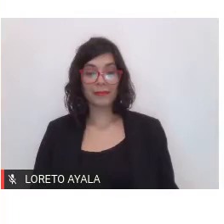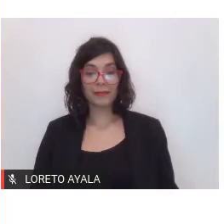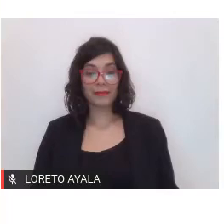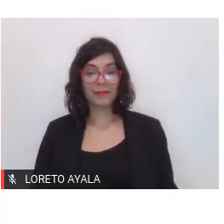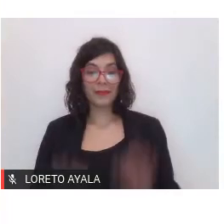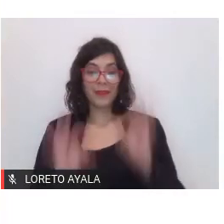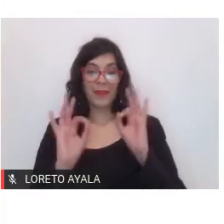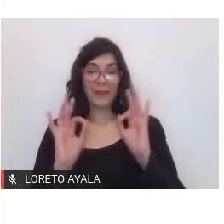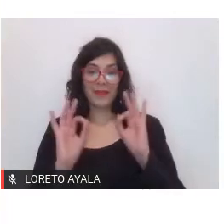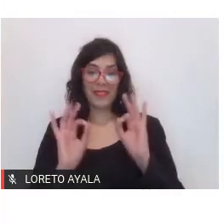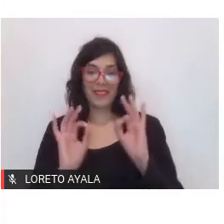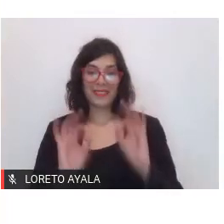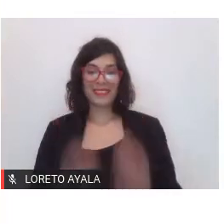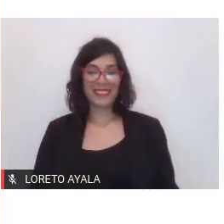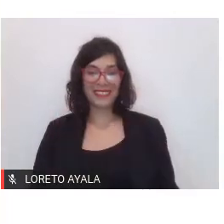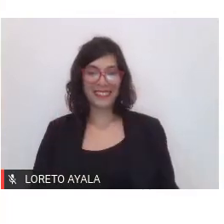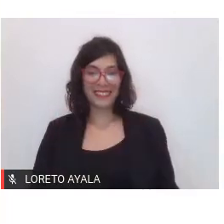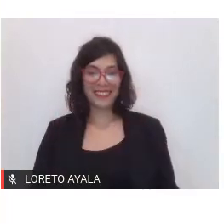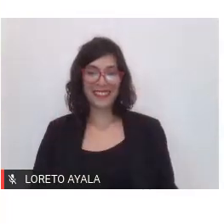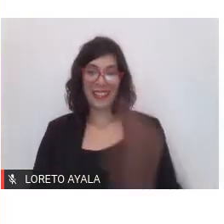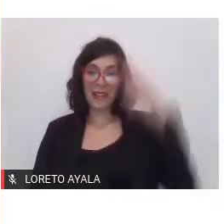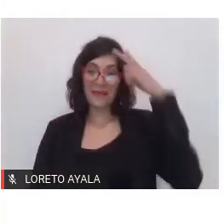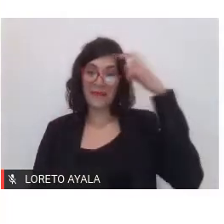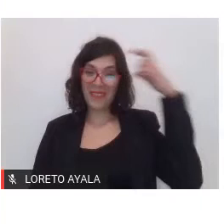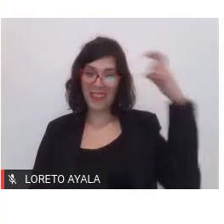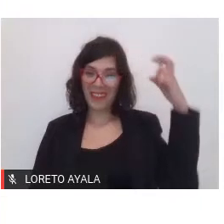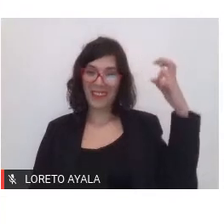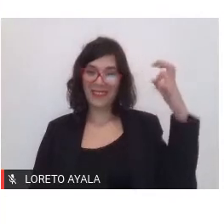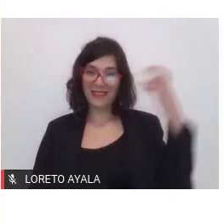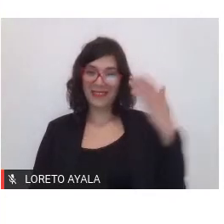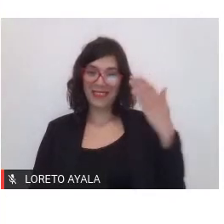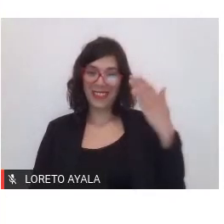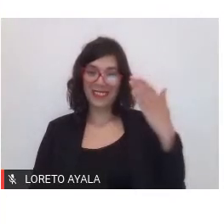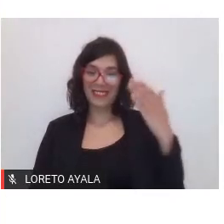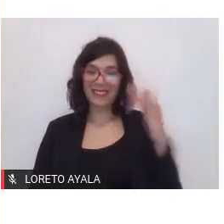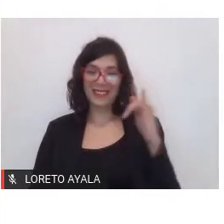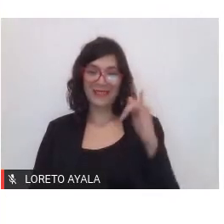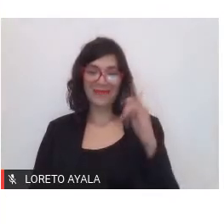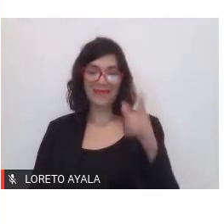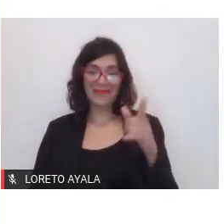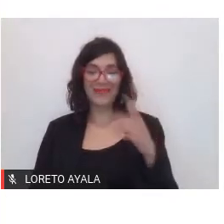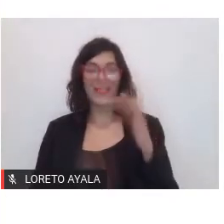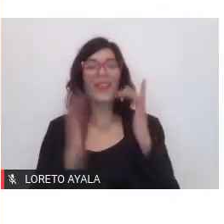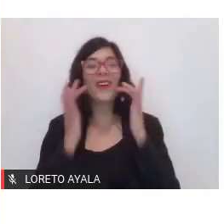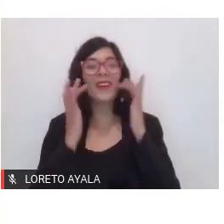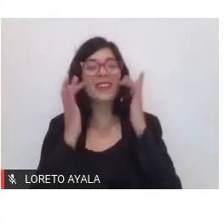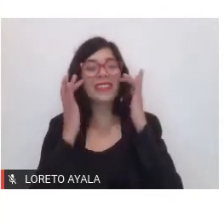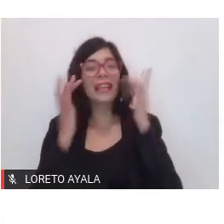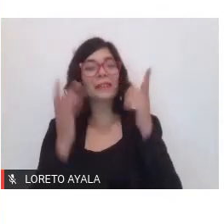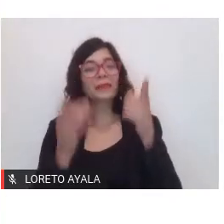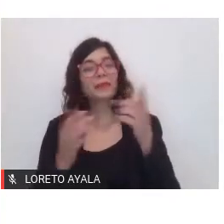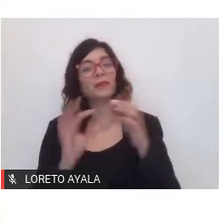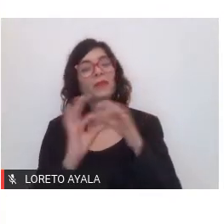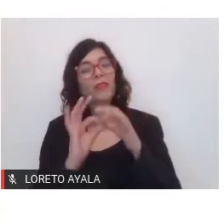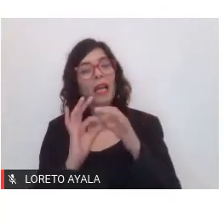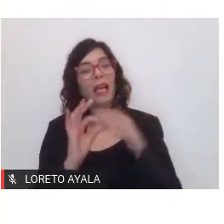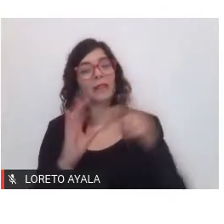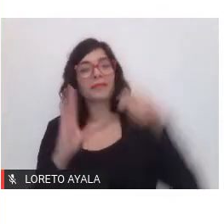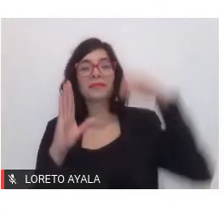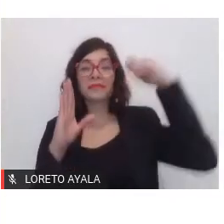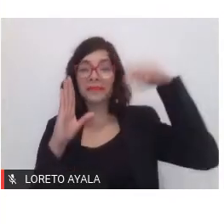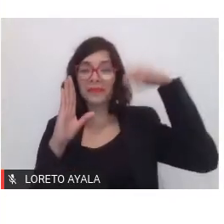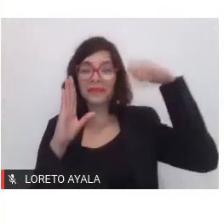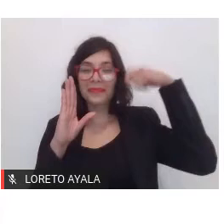Espectacular, ¿no, Lore? Desde México. Muy contento, gracias a ti, Francisco, por tomarte el tiempo de grabar este